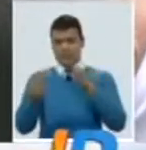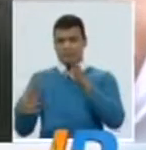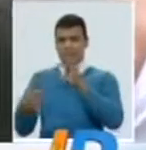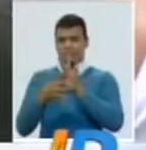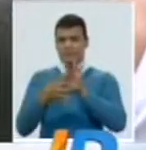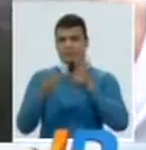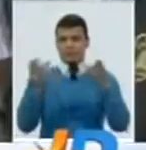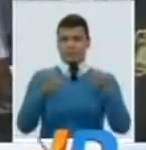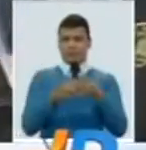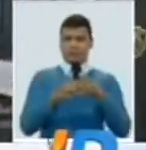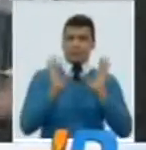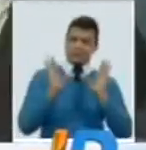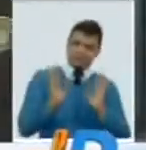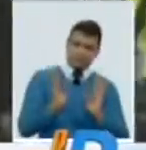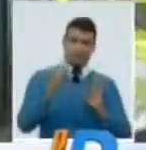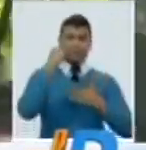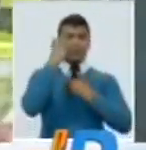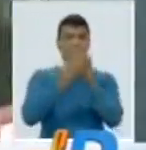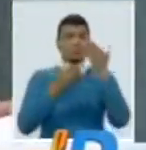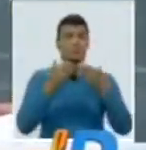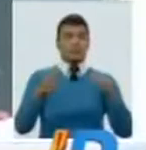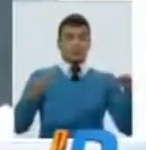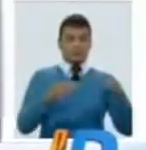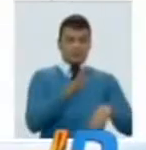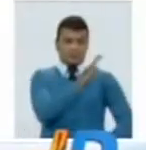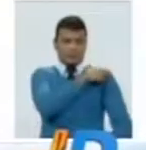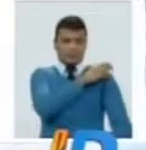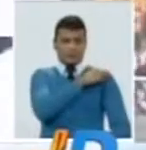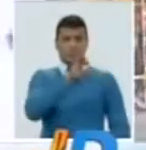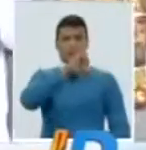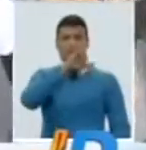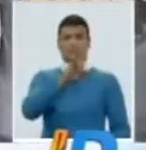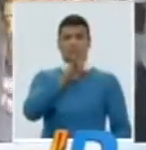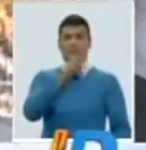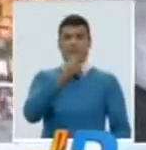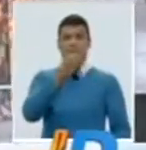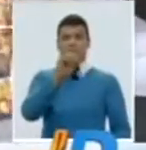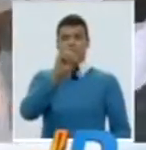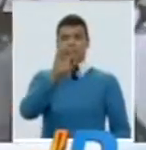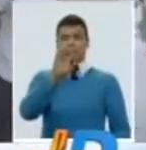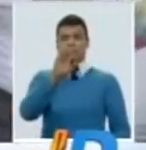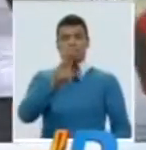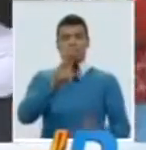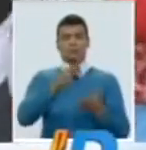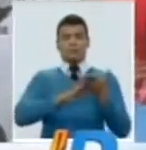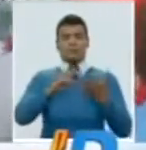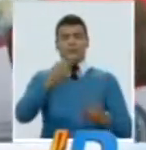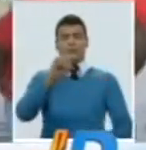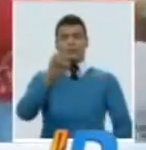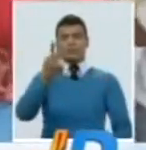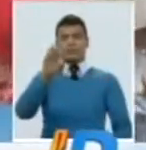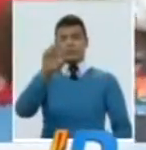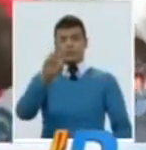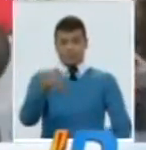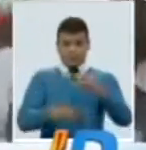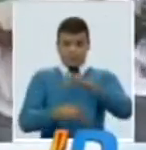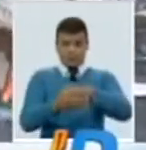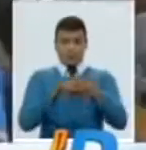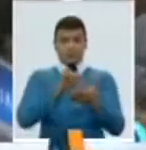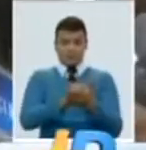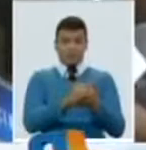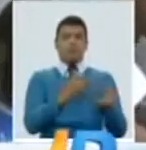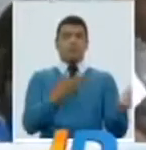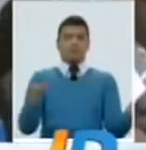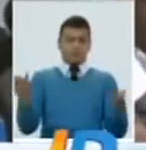vinculación con estas bandas. El comandante de la Policía Metropolitana, coronel Huber Penilla, afirmó que de confirmar su vinculación con estos hechos serán